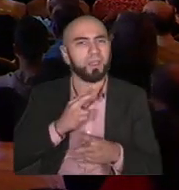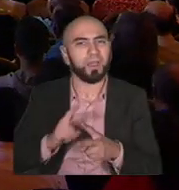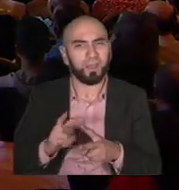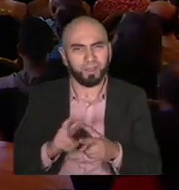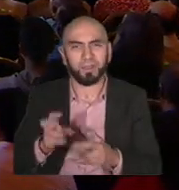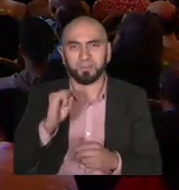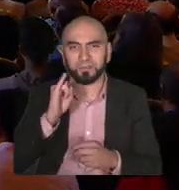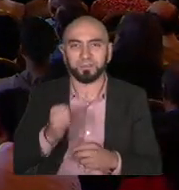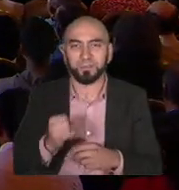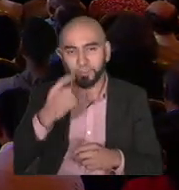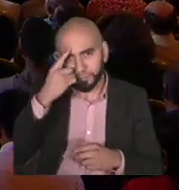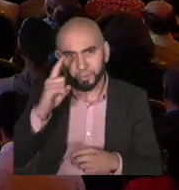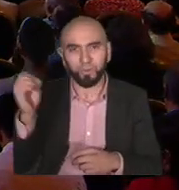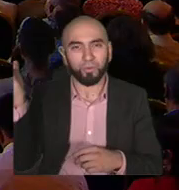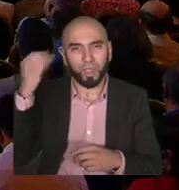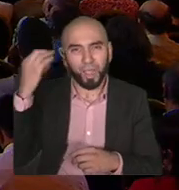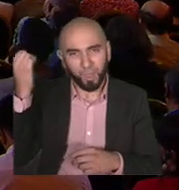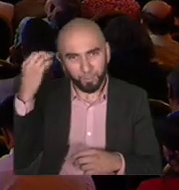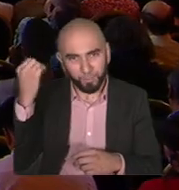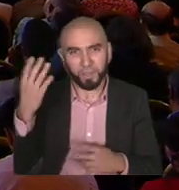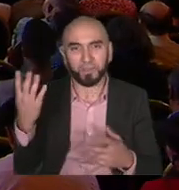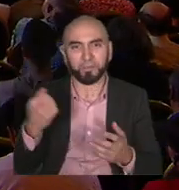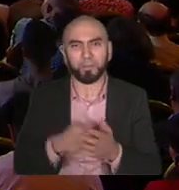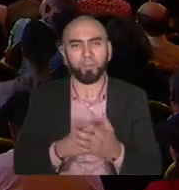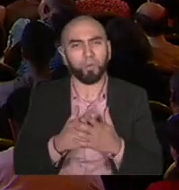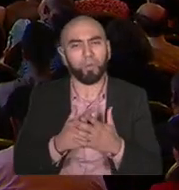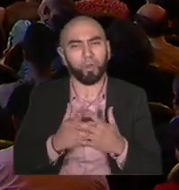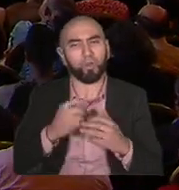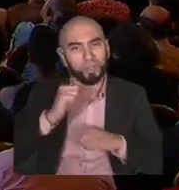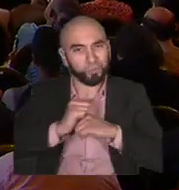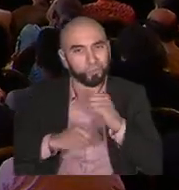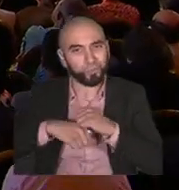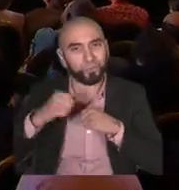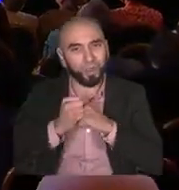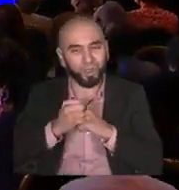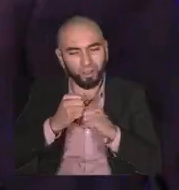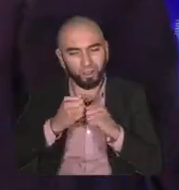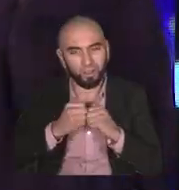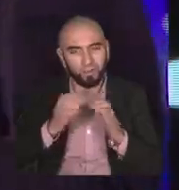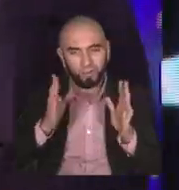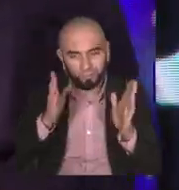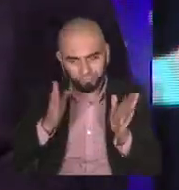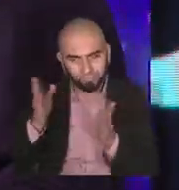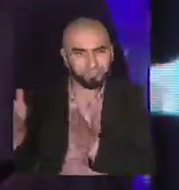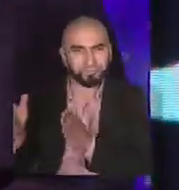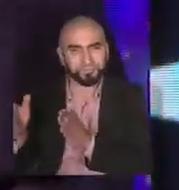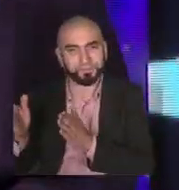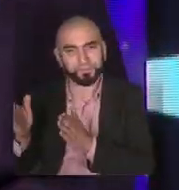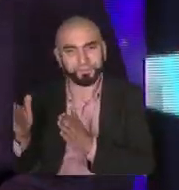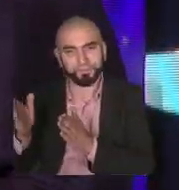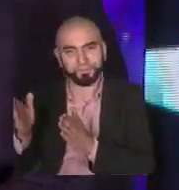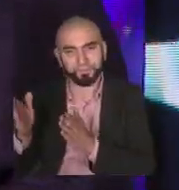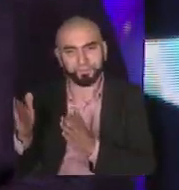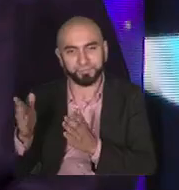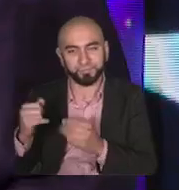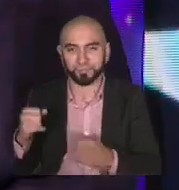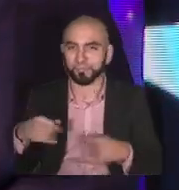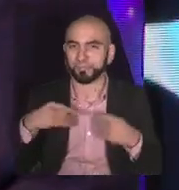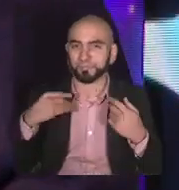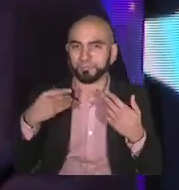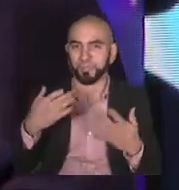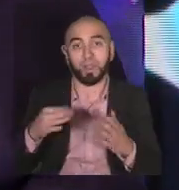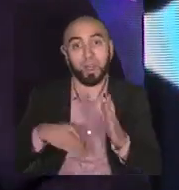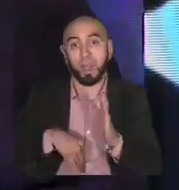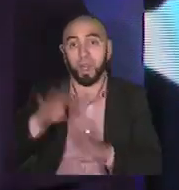pero aprenden con estructura y organización. Y porque la mayoría de